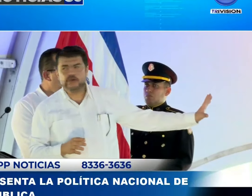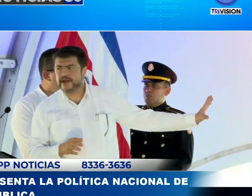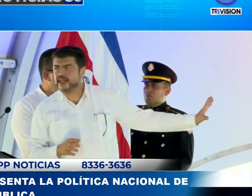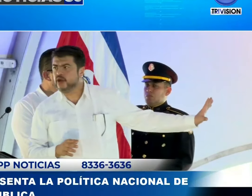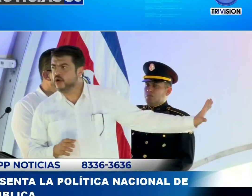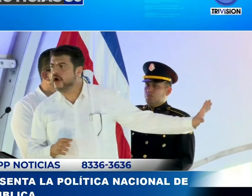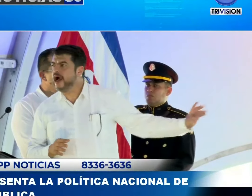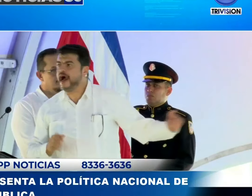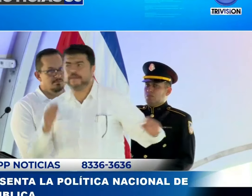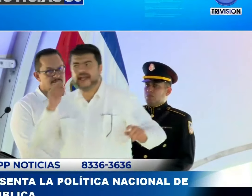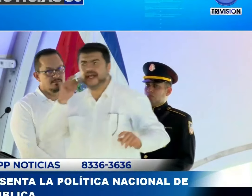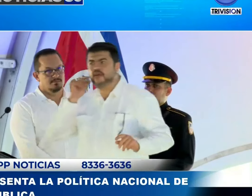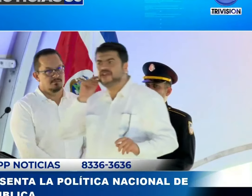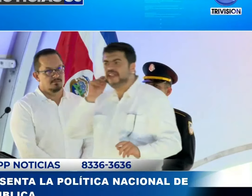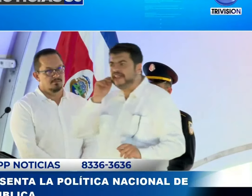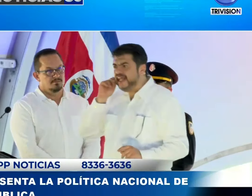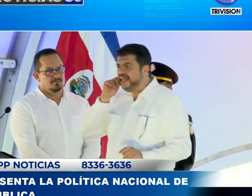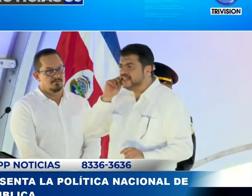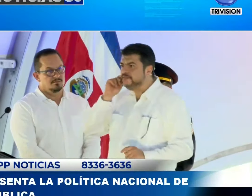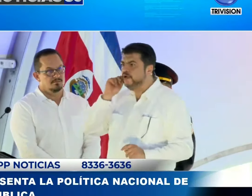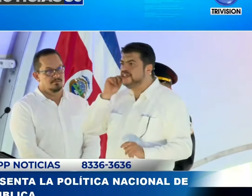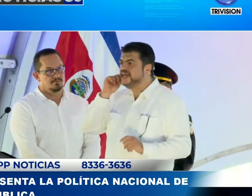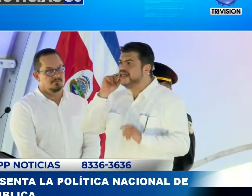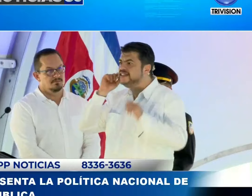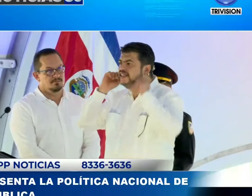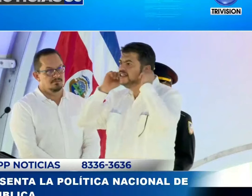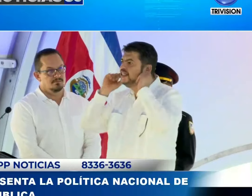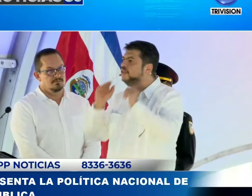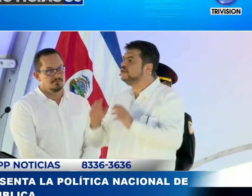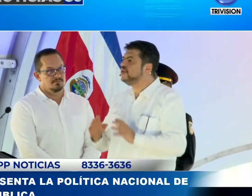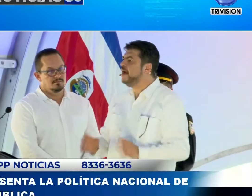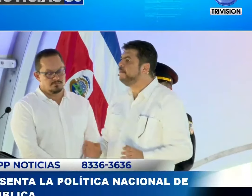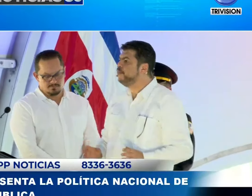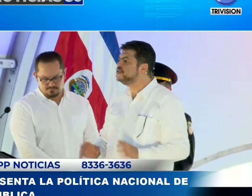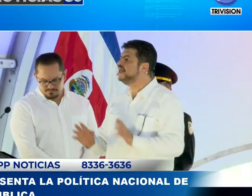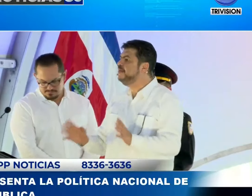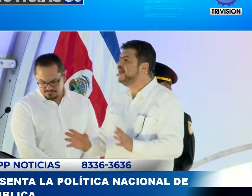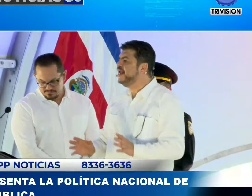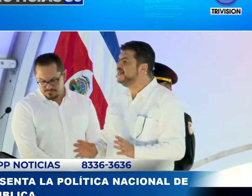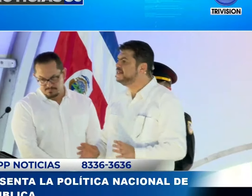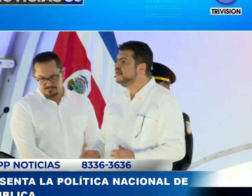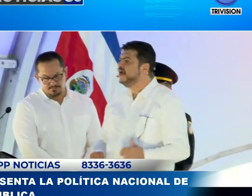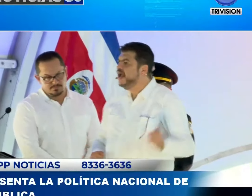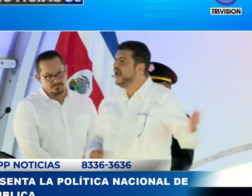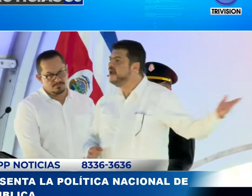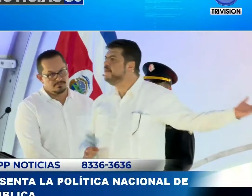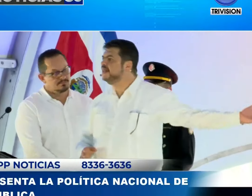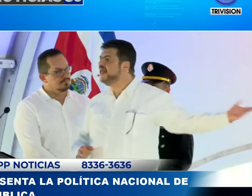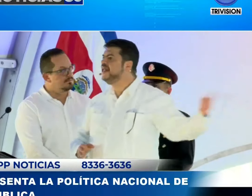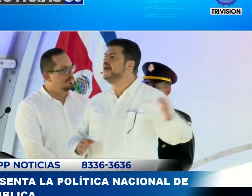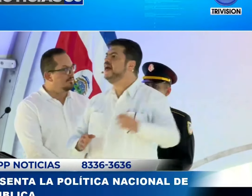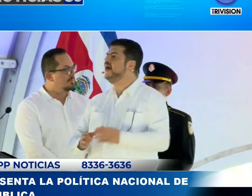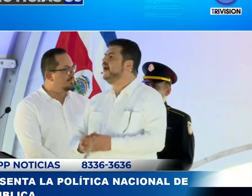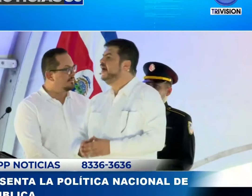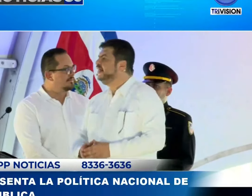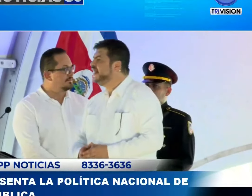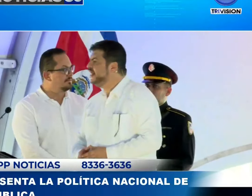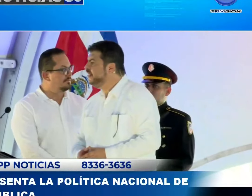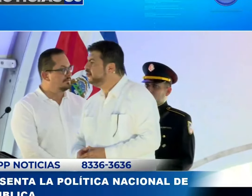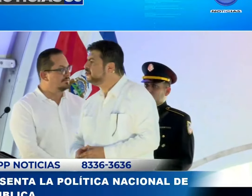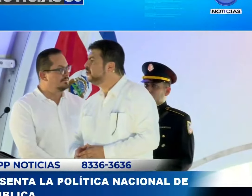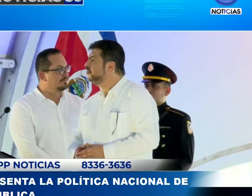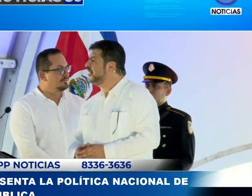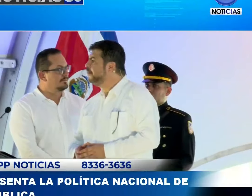Ya hemos venido aplicando estrategias policiales en distintos campos criminales. En materia